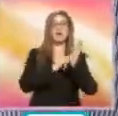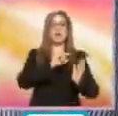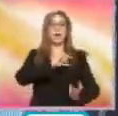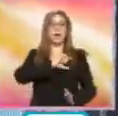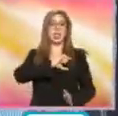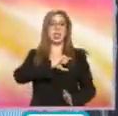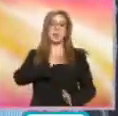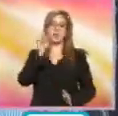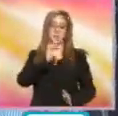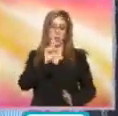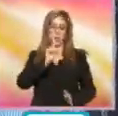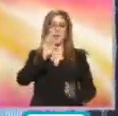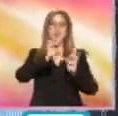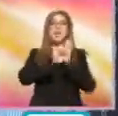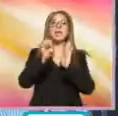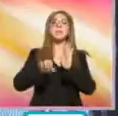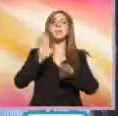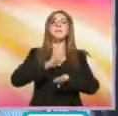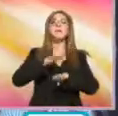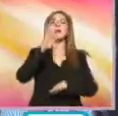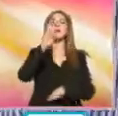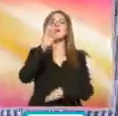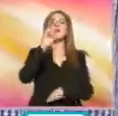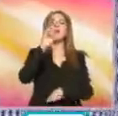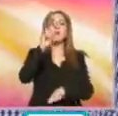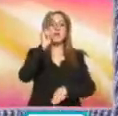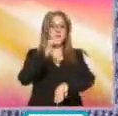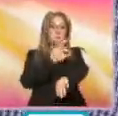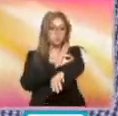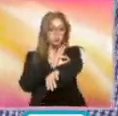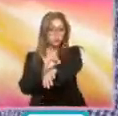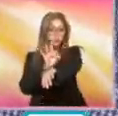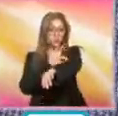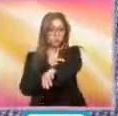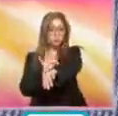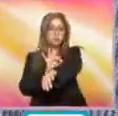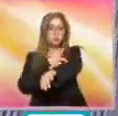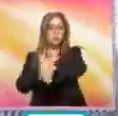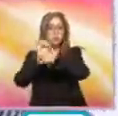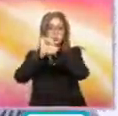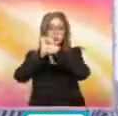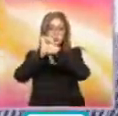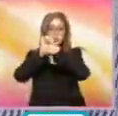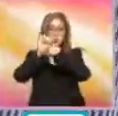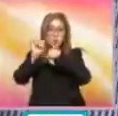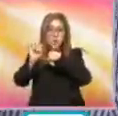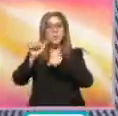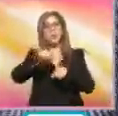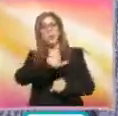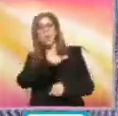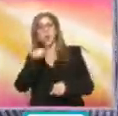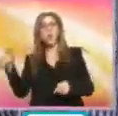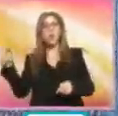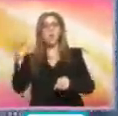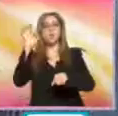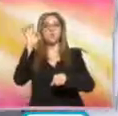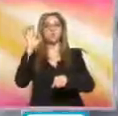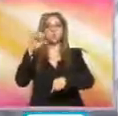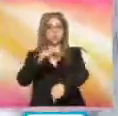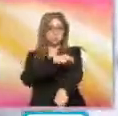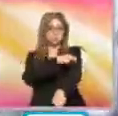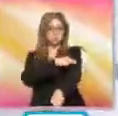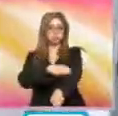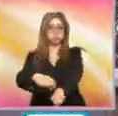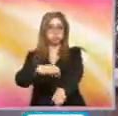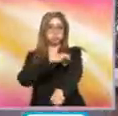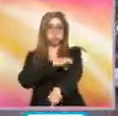entre más chiquito lo hace más formal entonces. Exactamente. Por Ok. ejemplo, unas rayas muy suaves son más formales que una línea gruesa, como